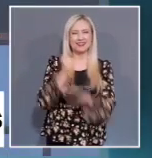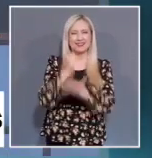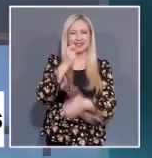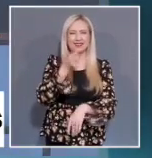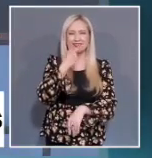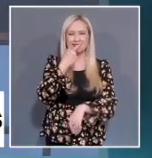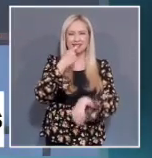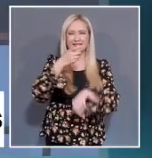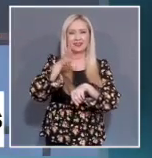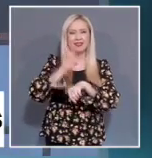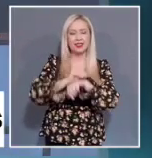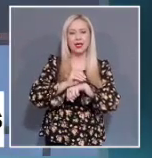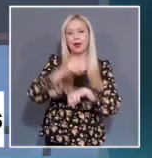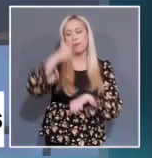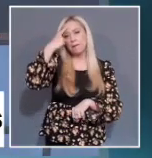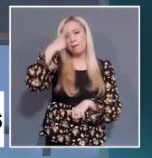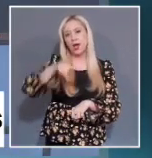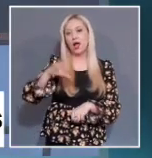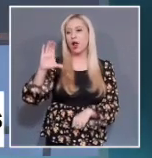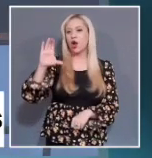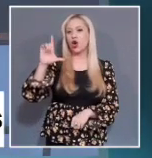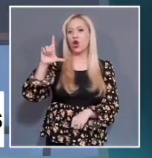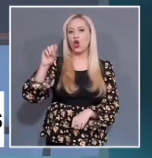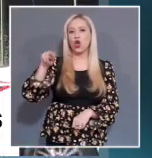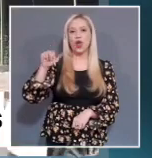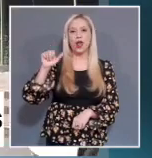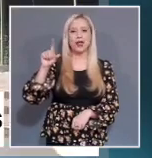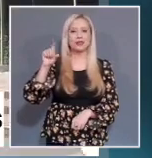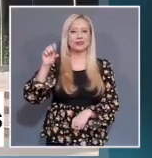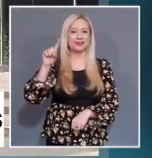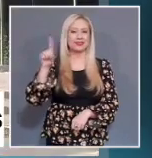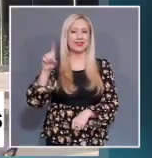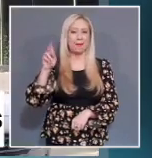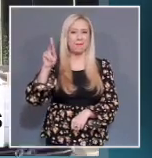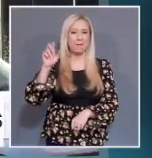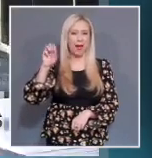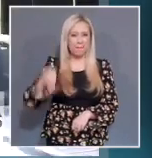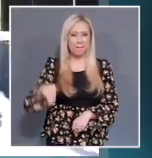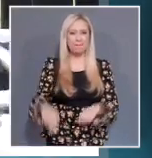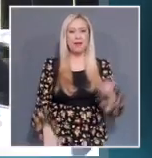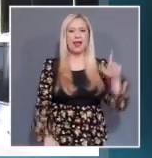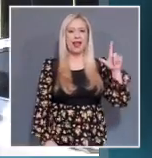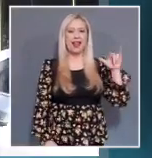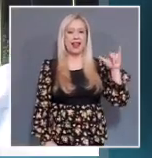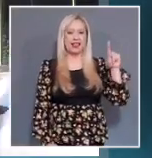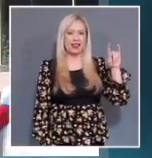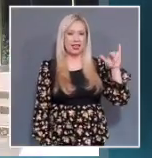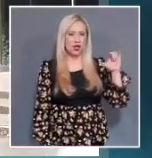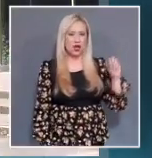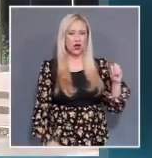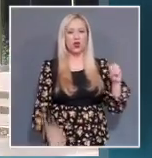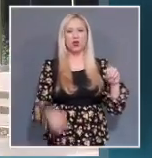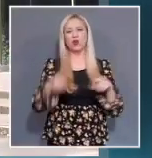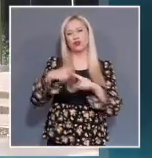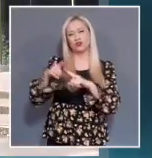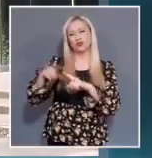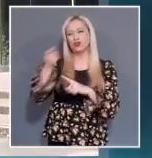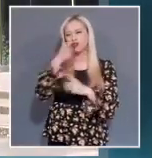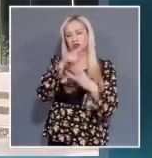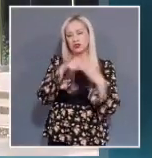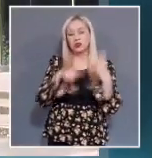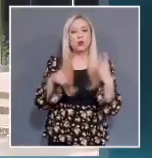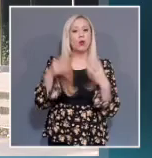y metilfenidato, las cuales habían sido inmovilizadas por la empresa comercializadora, pues no habían aprobado los análisis